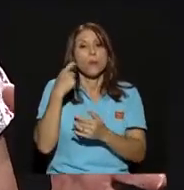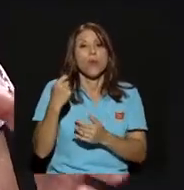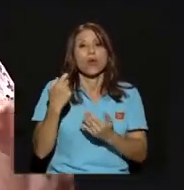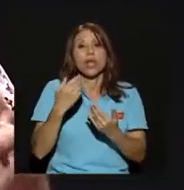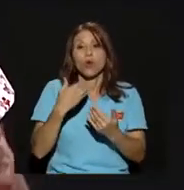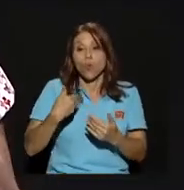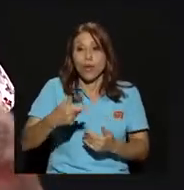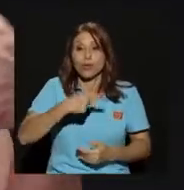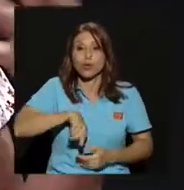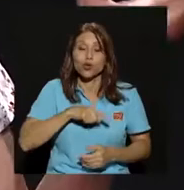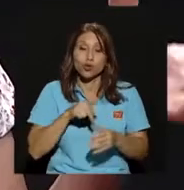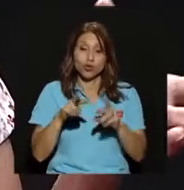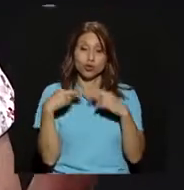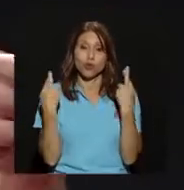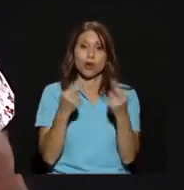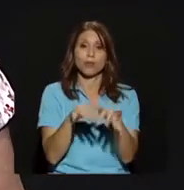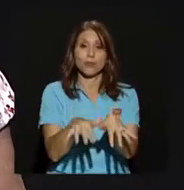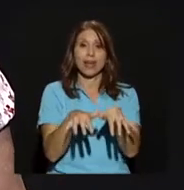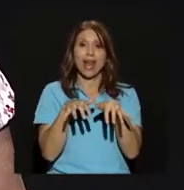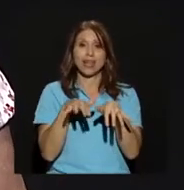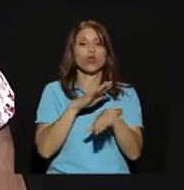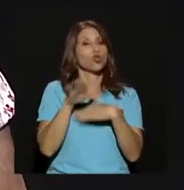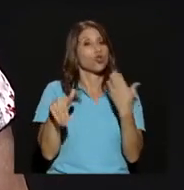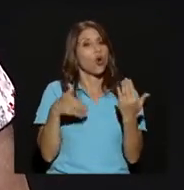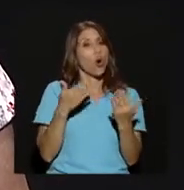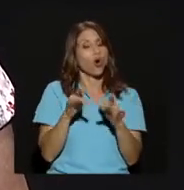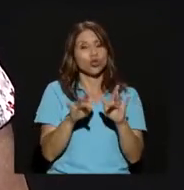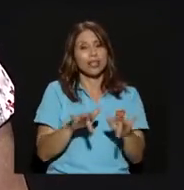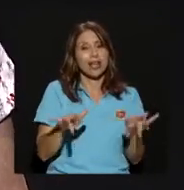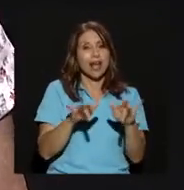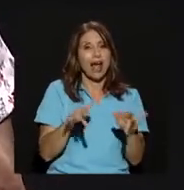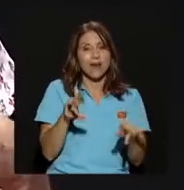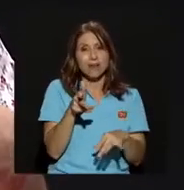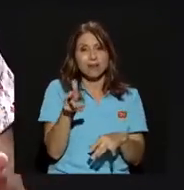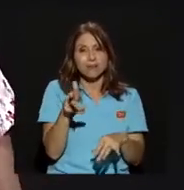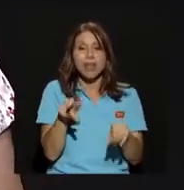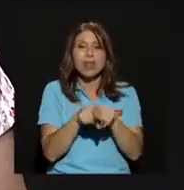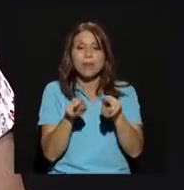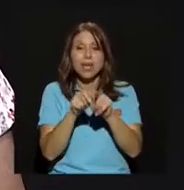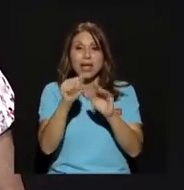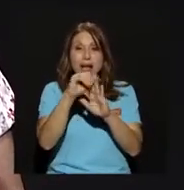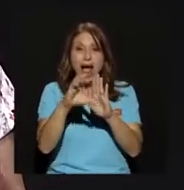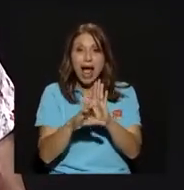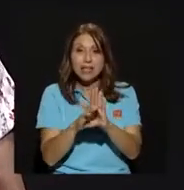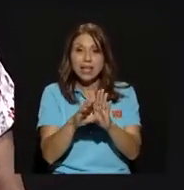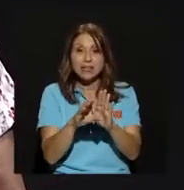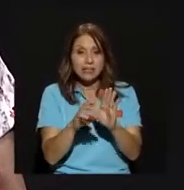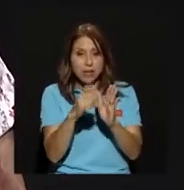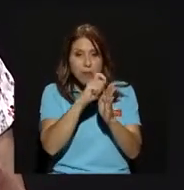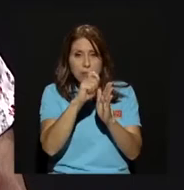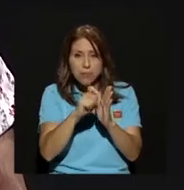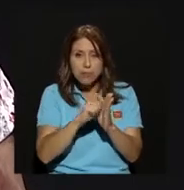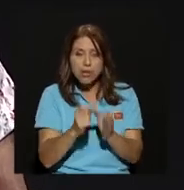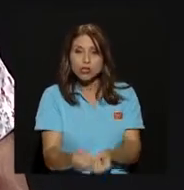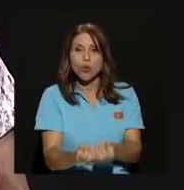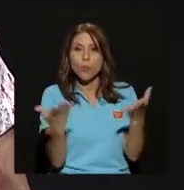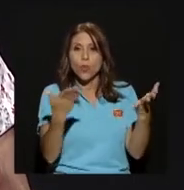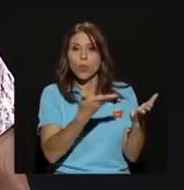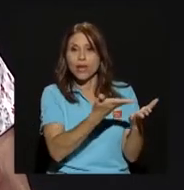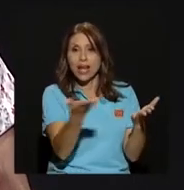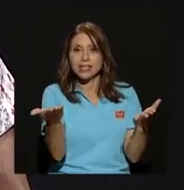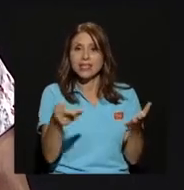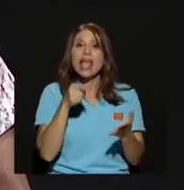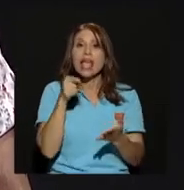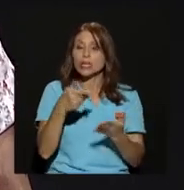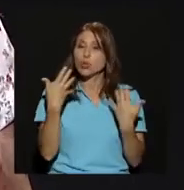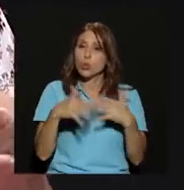graba, las actas son públicas cuando ya están aprobadas. Eso para mí es un valor fundamental histórico,